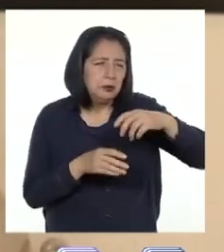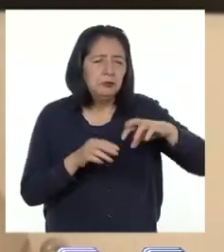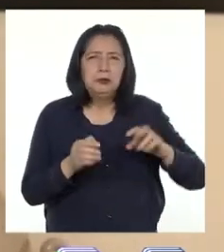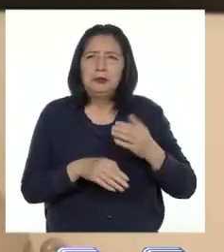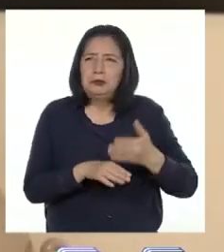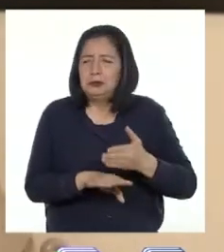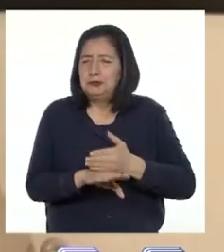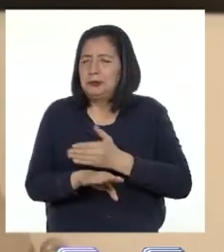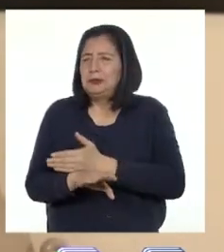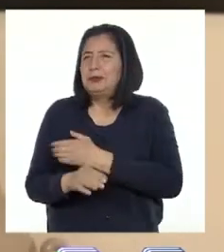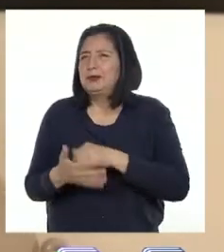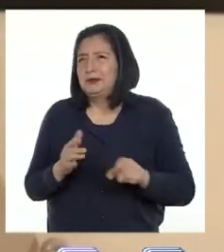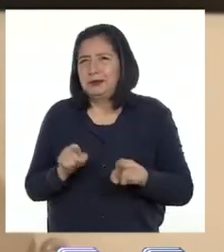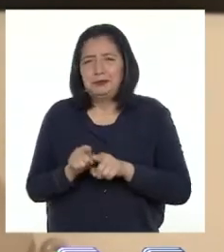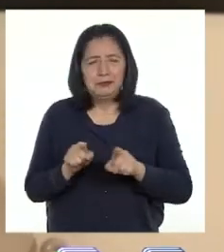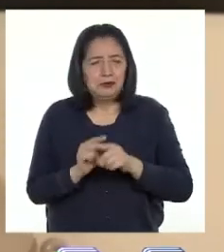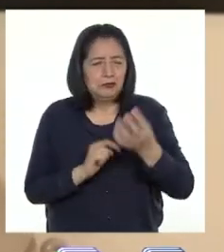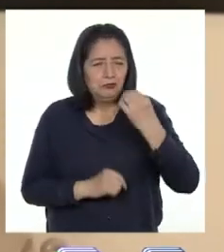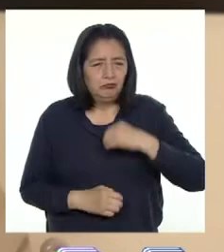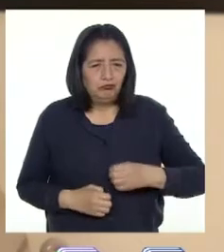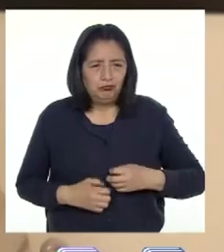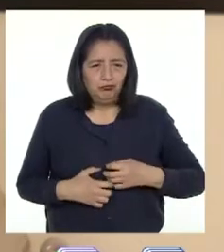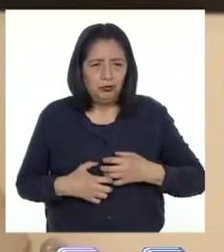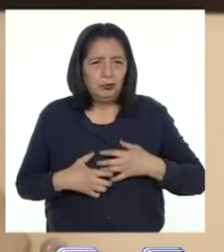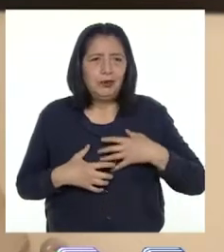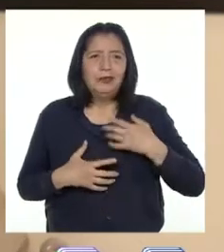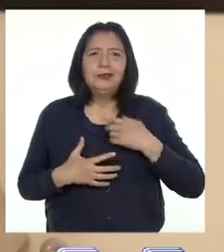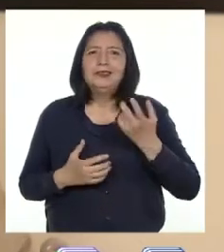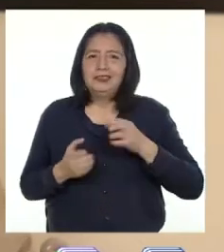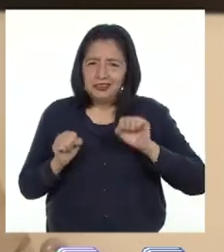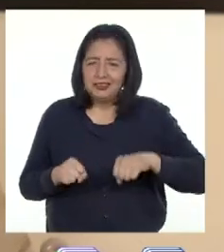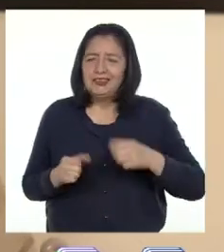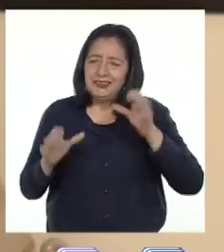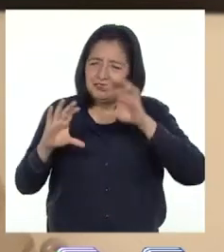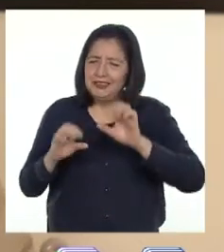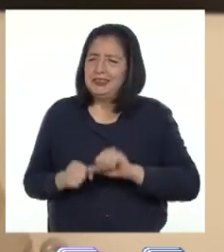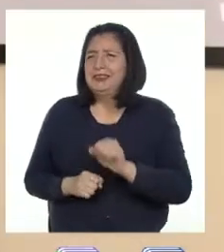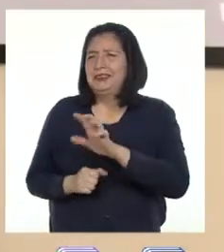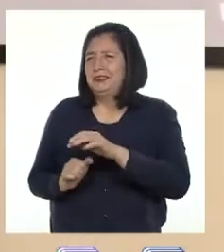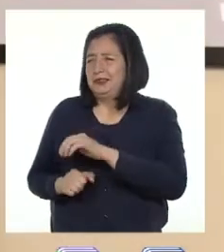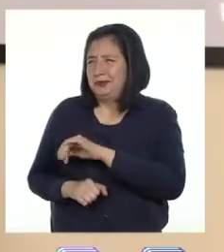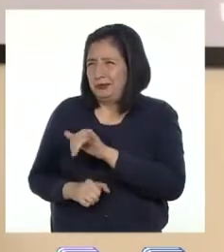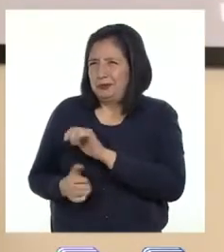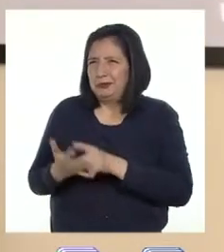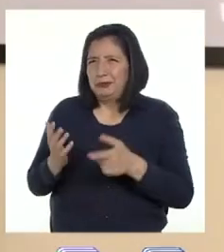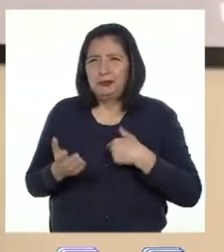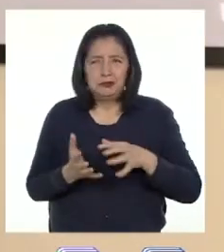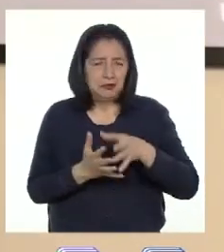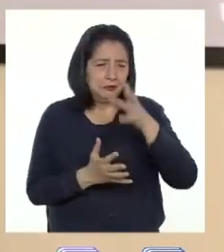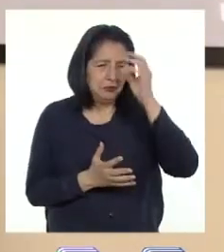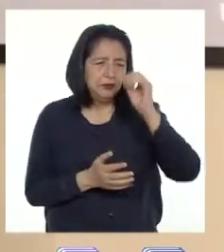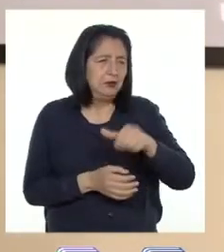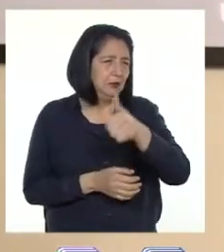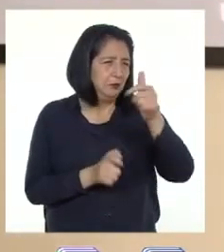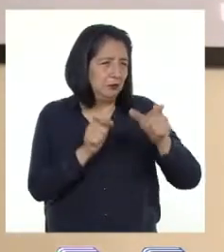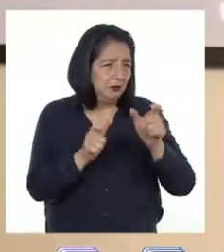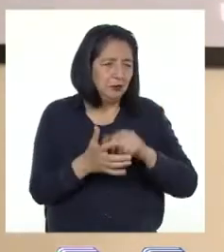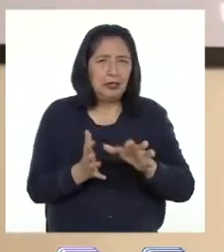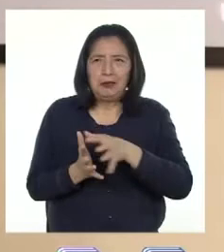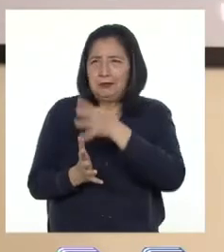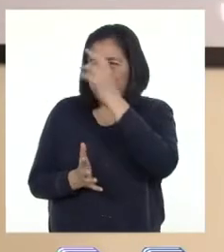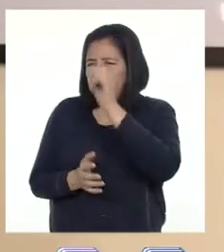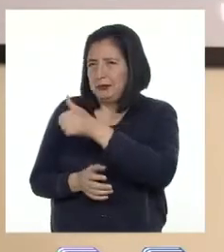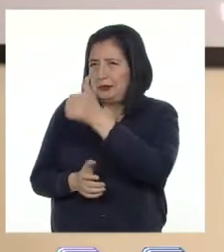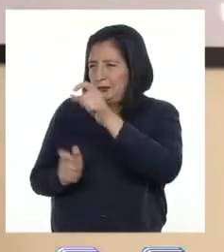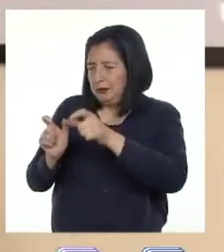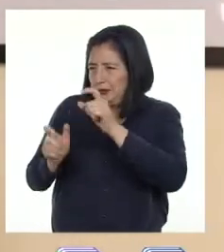poco a poco lo mismo fue creciendo hasta que decidí dedicarme a la ciencia. Y me di cuenta que era muy similar. Porque uno aprende de otras personas, aprende de lo que